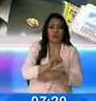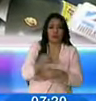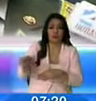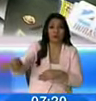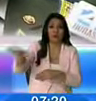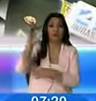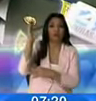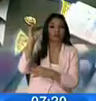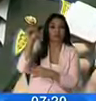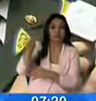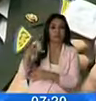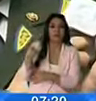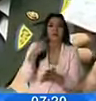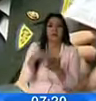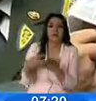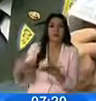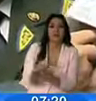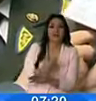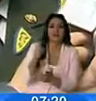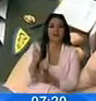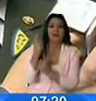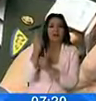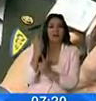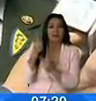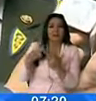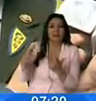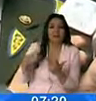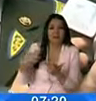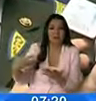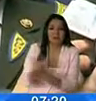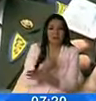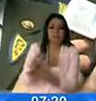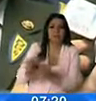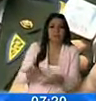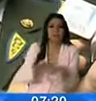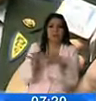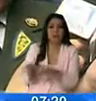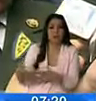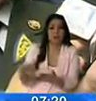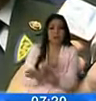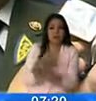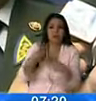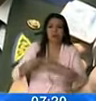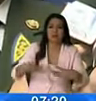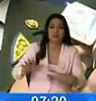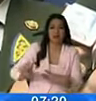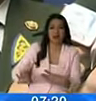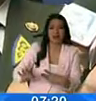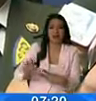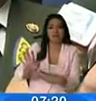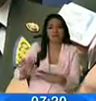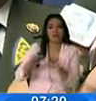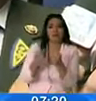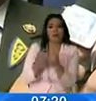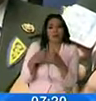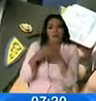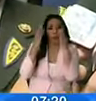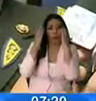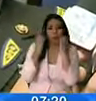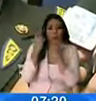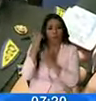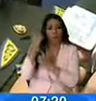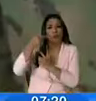¿no? Sé que han incautado armas especialmente, han encontrado una computadora, algún material de los narcos guerrilleros, especialmente el